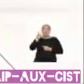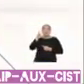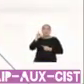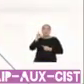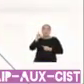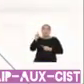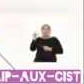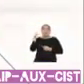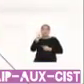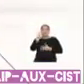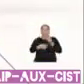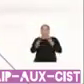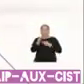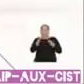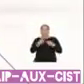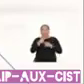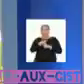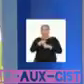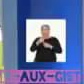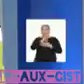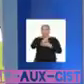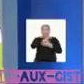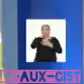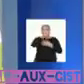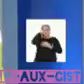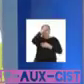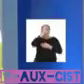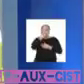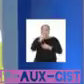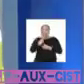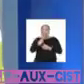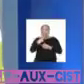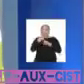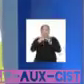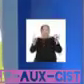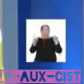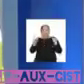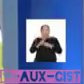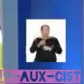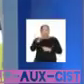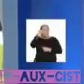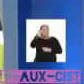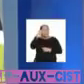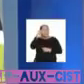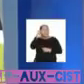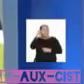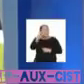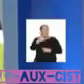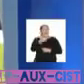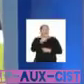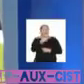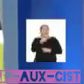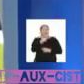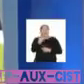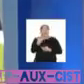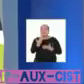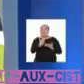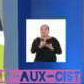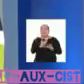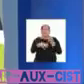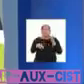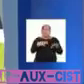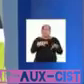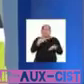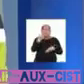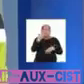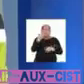dos profesiones que tienen perfiles muy distintos. ¿Ustedes han pensado en su futuro? ¿En qué cosa les gustaría hacer cuando acaben